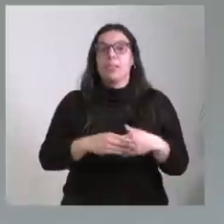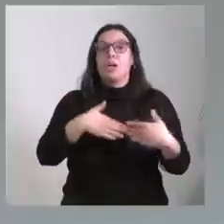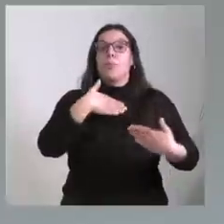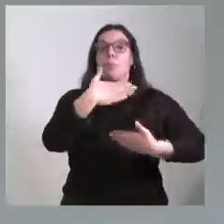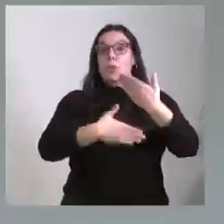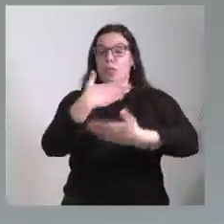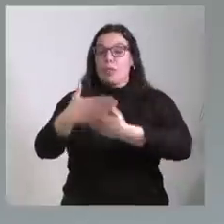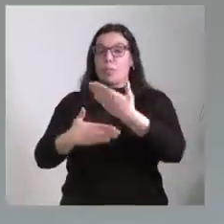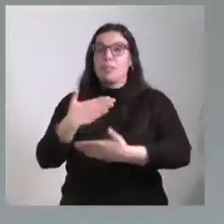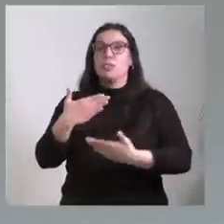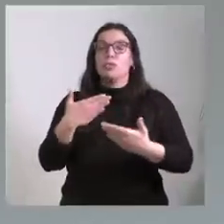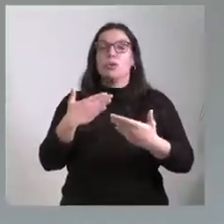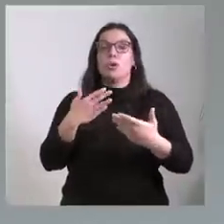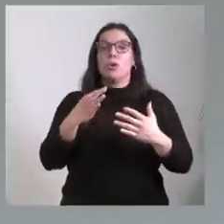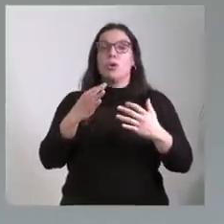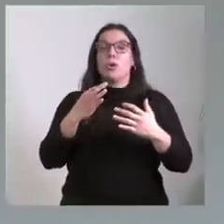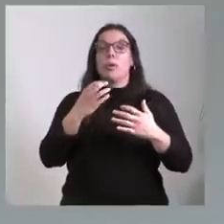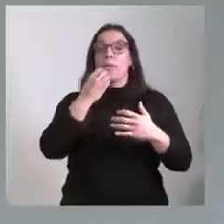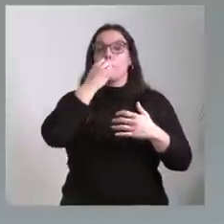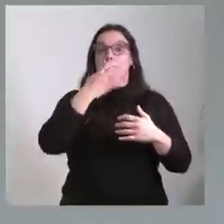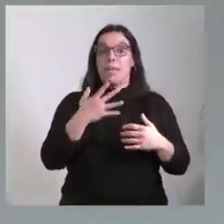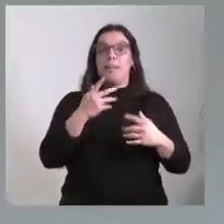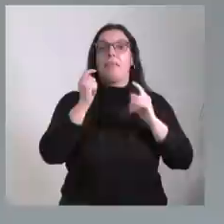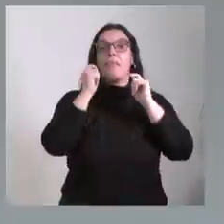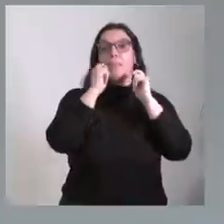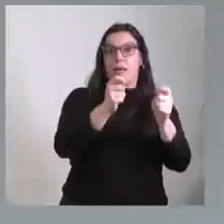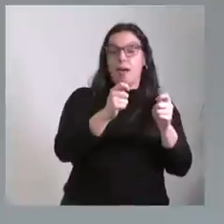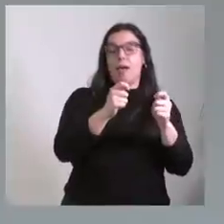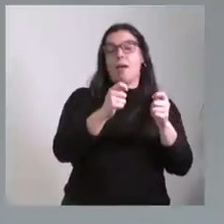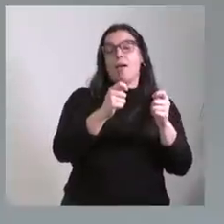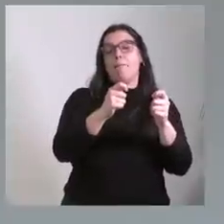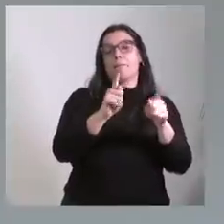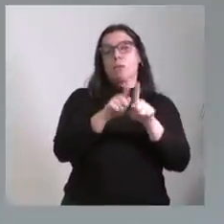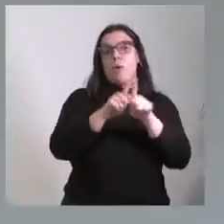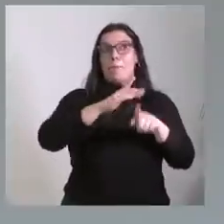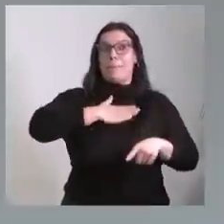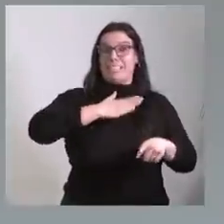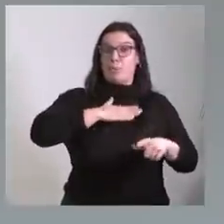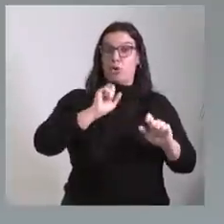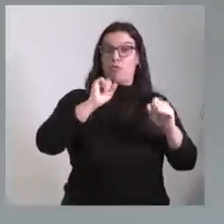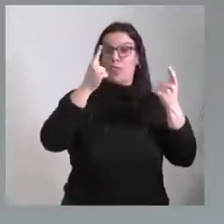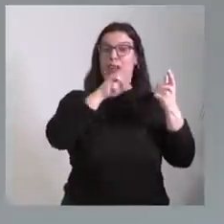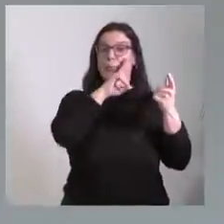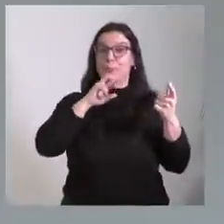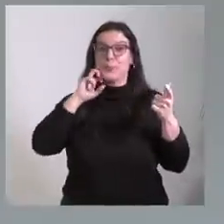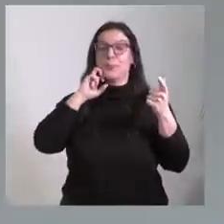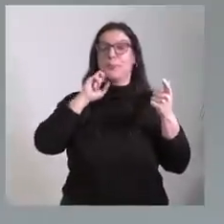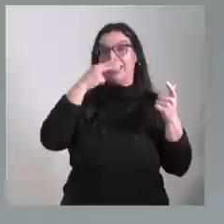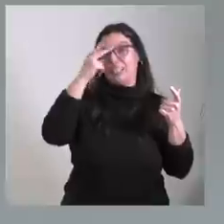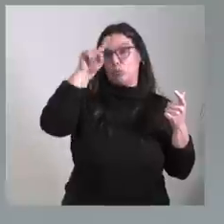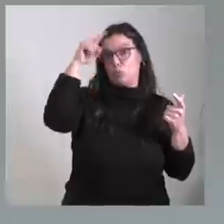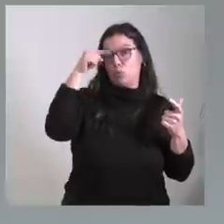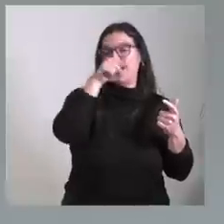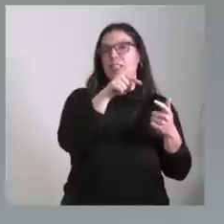de que un bien pueda ser definido como patrimonio vinculado a un bien de interés cultural